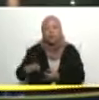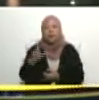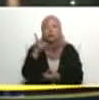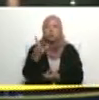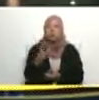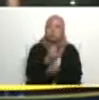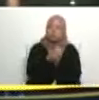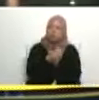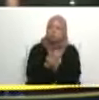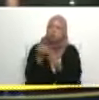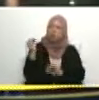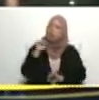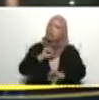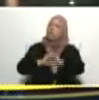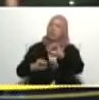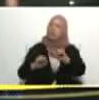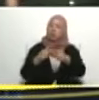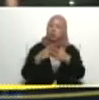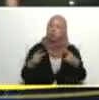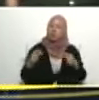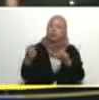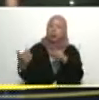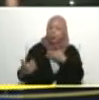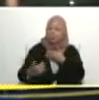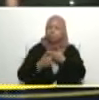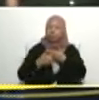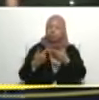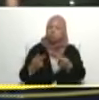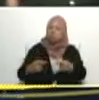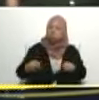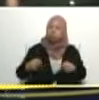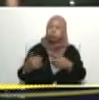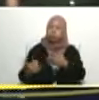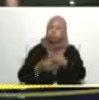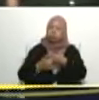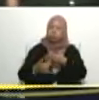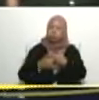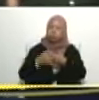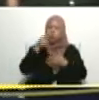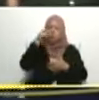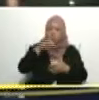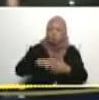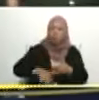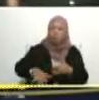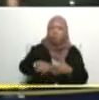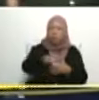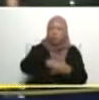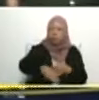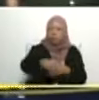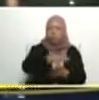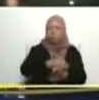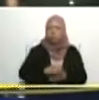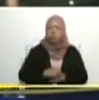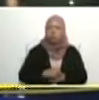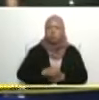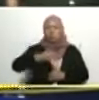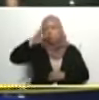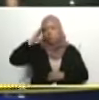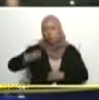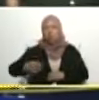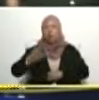poner el pecho y parar las agresiones antes que esas agresiones lleguen a nuestro pueblo. Es una Fuerza